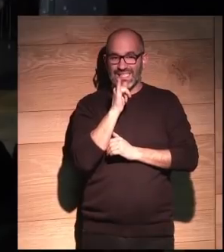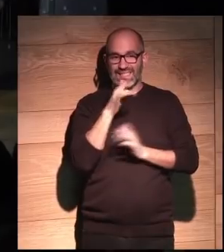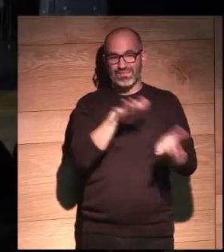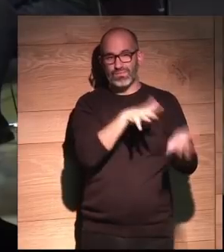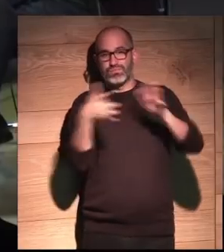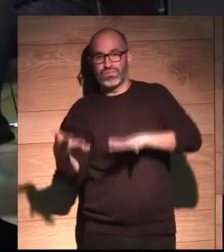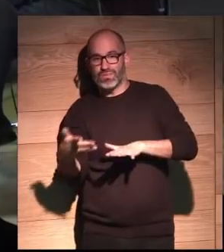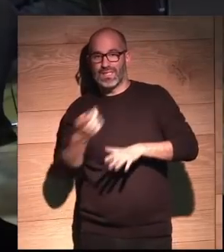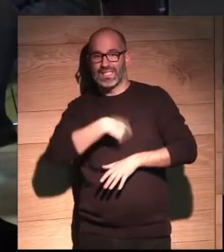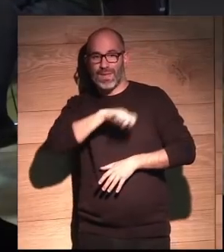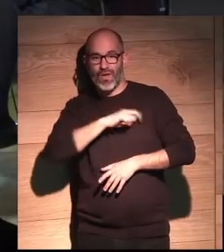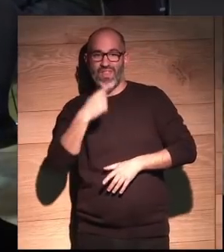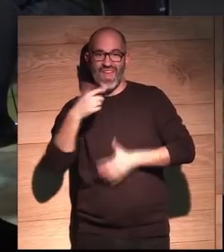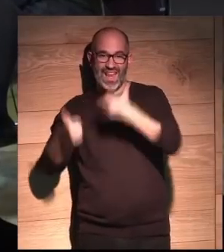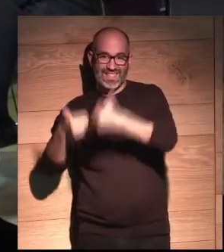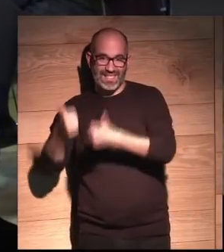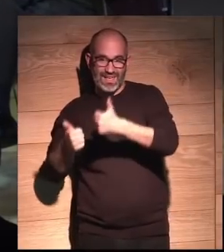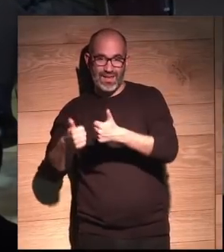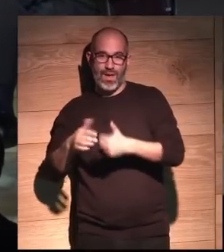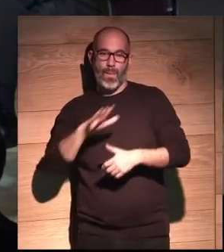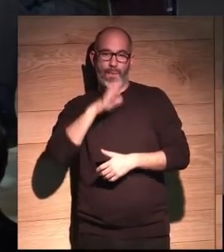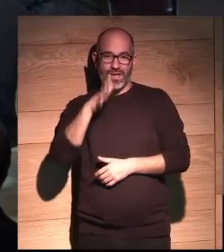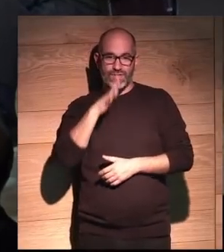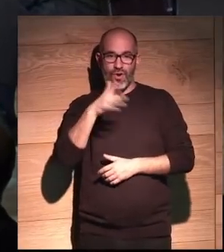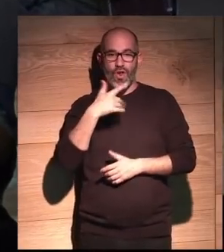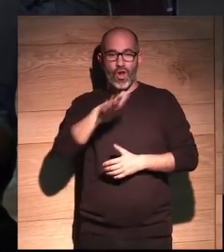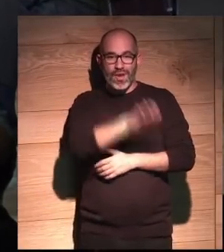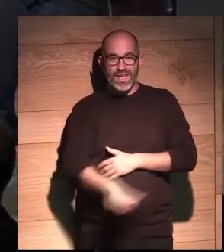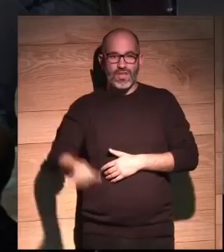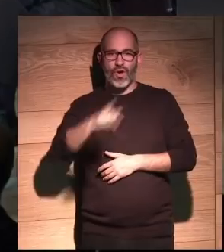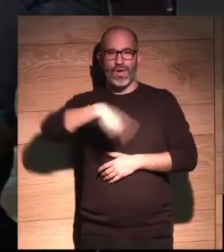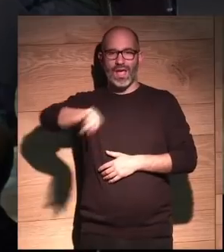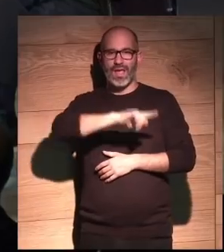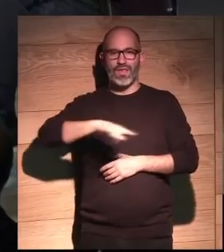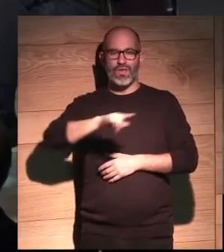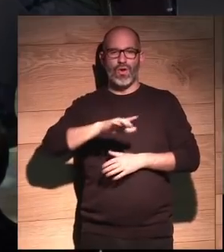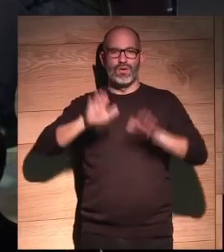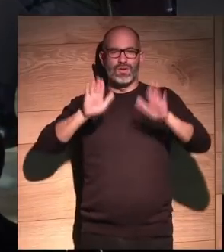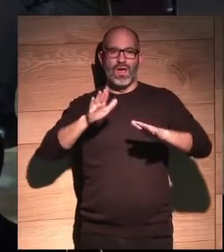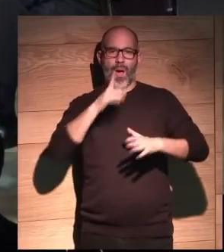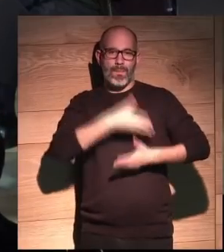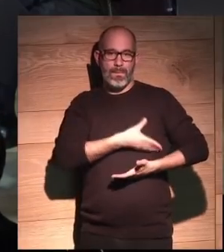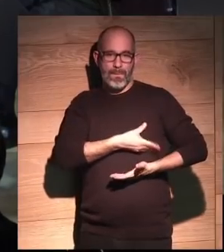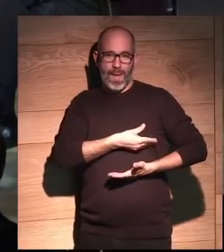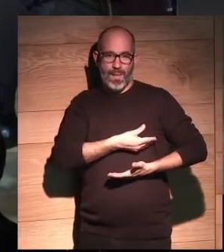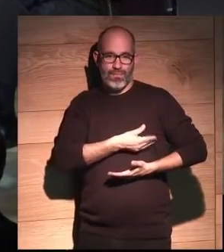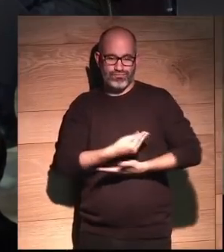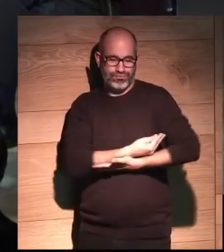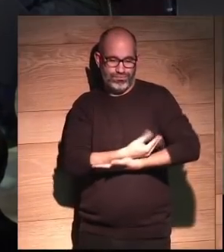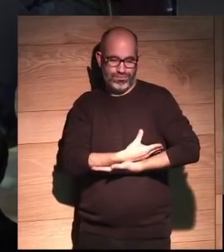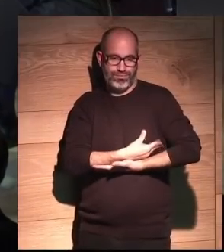en español leche. Leche. Los niños que están en la teta de la madre